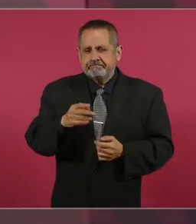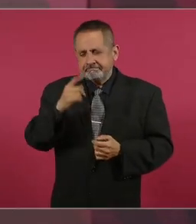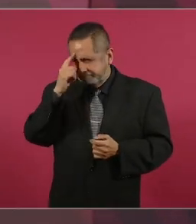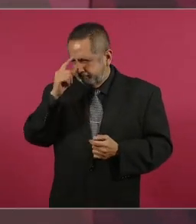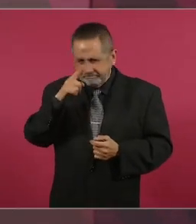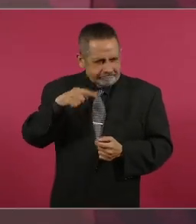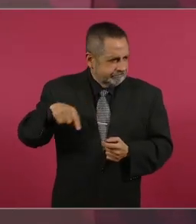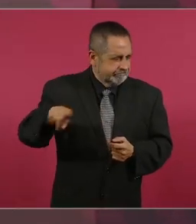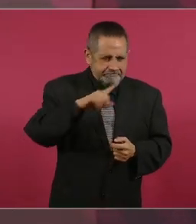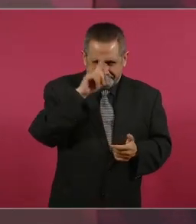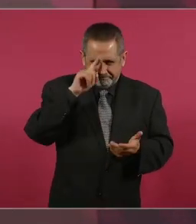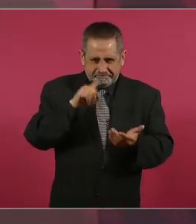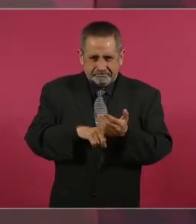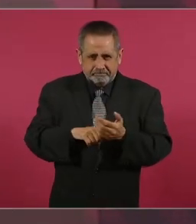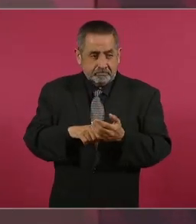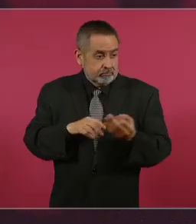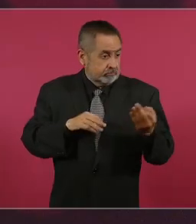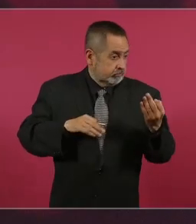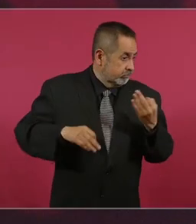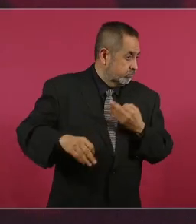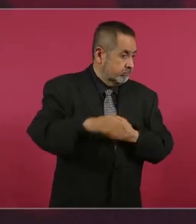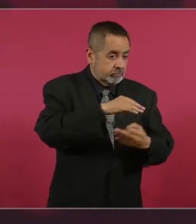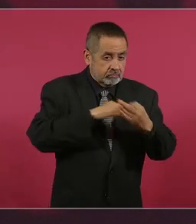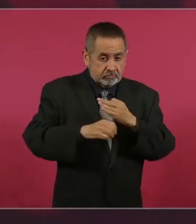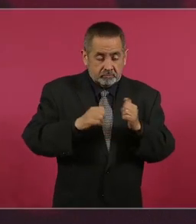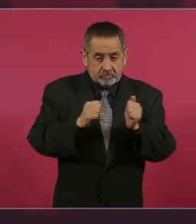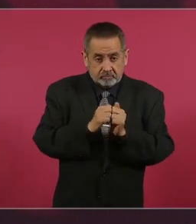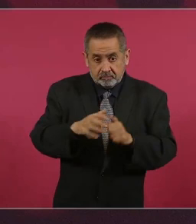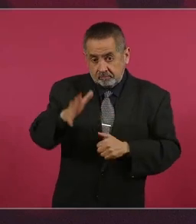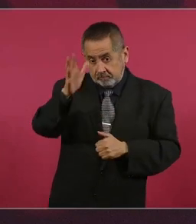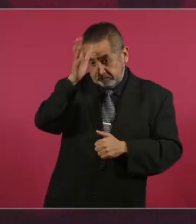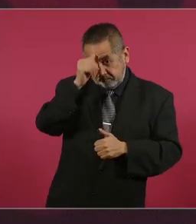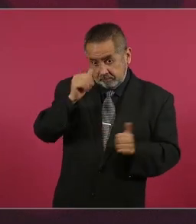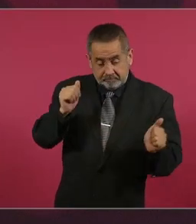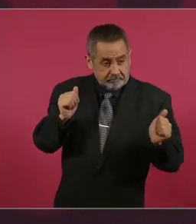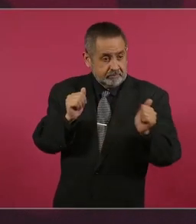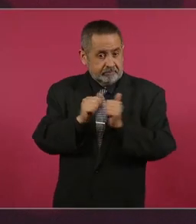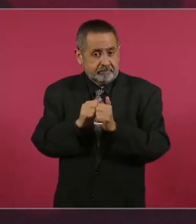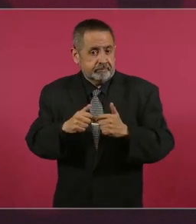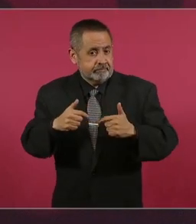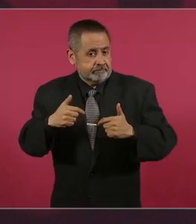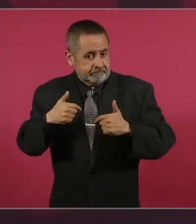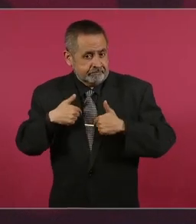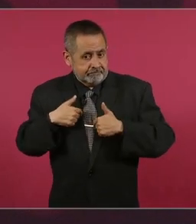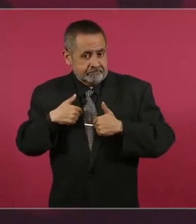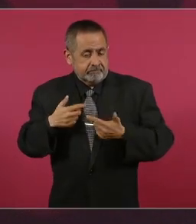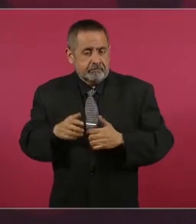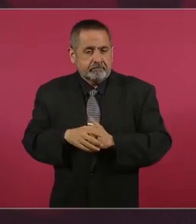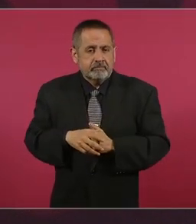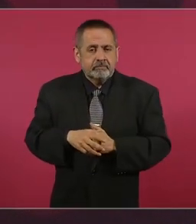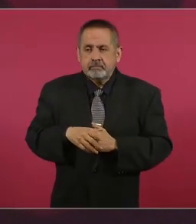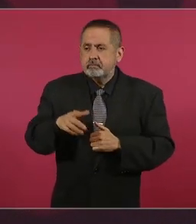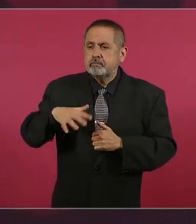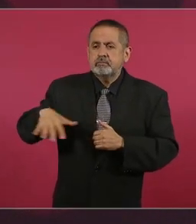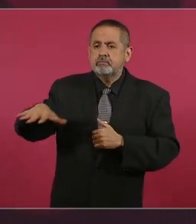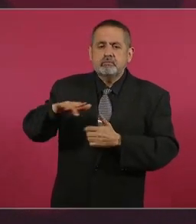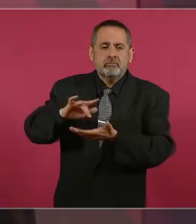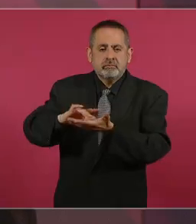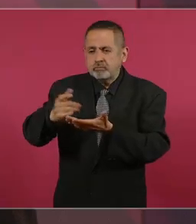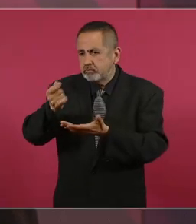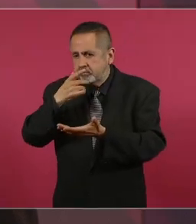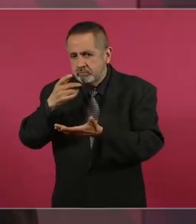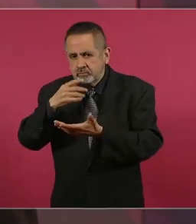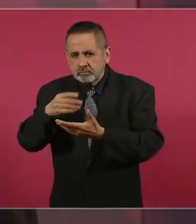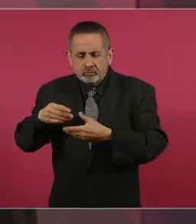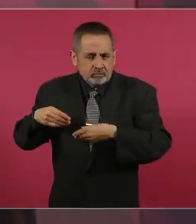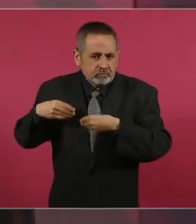que todos están de acuerdo en el país que la atención médica y los medicamentos se entreguen